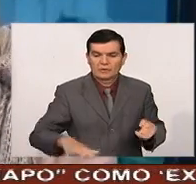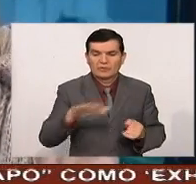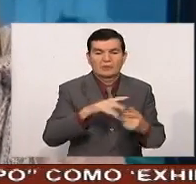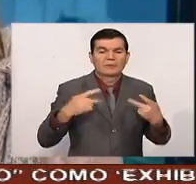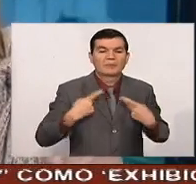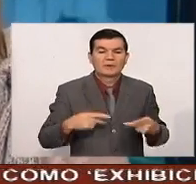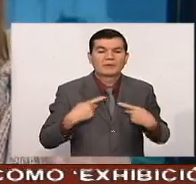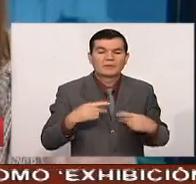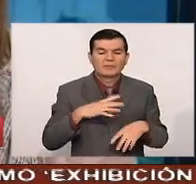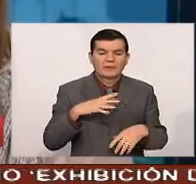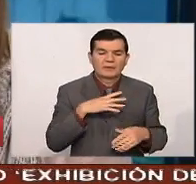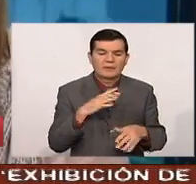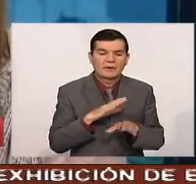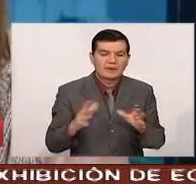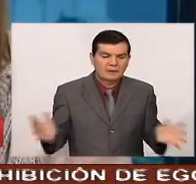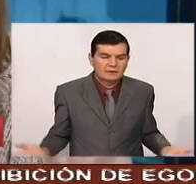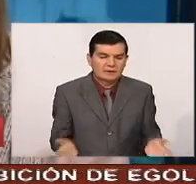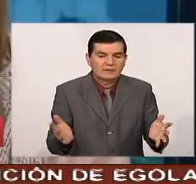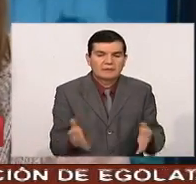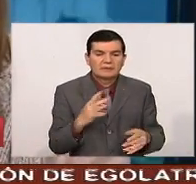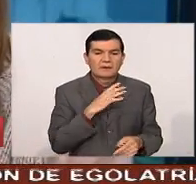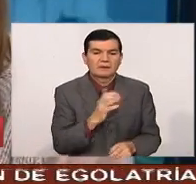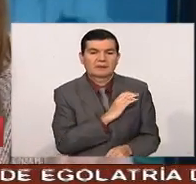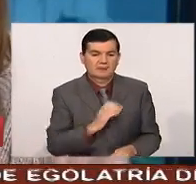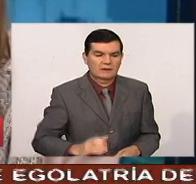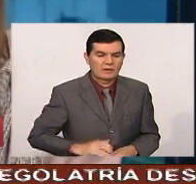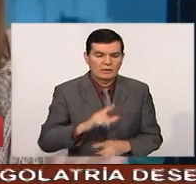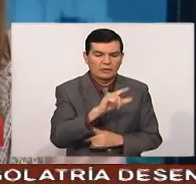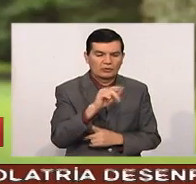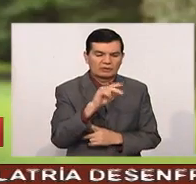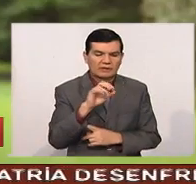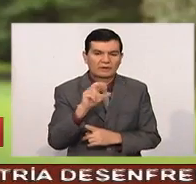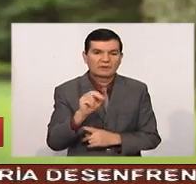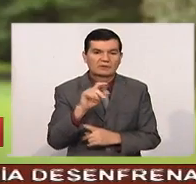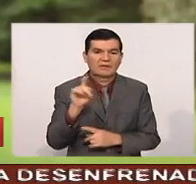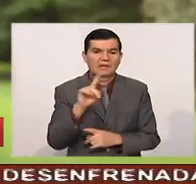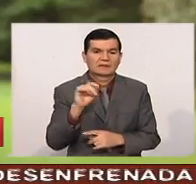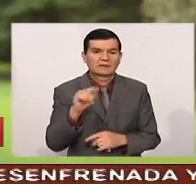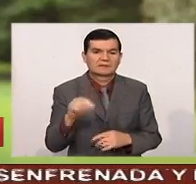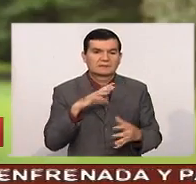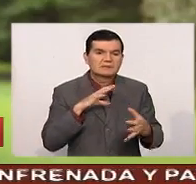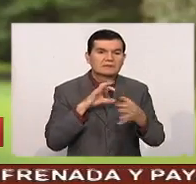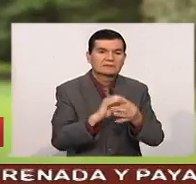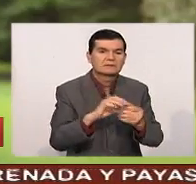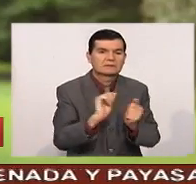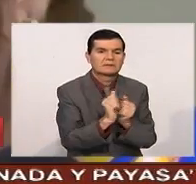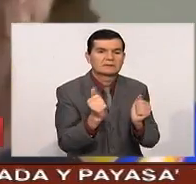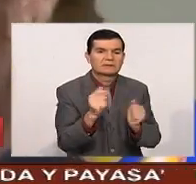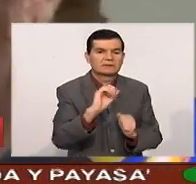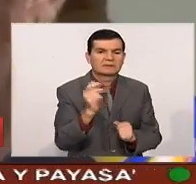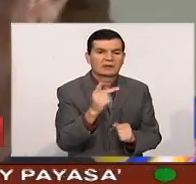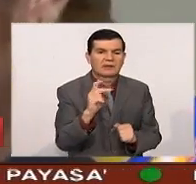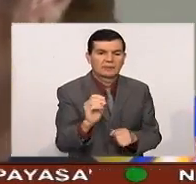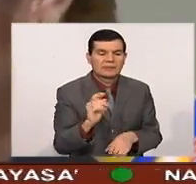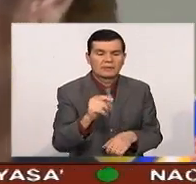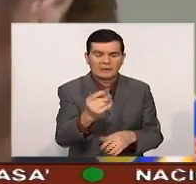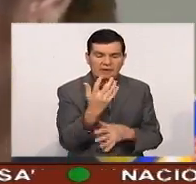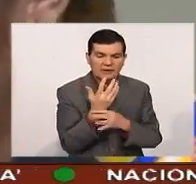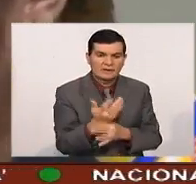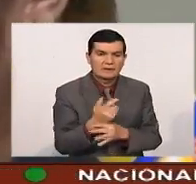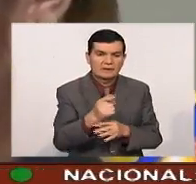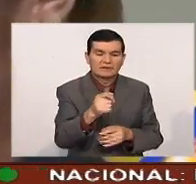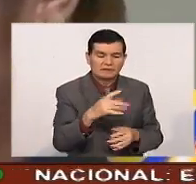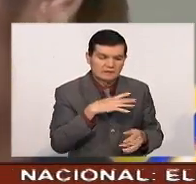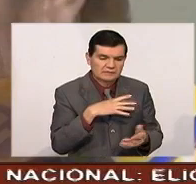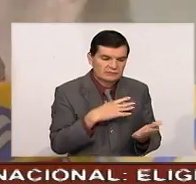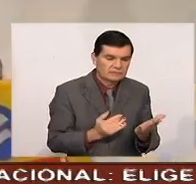ciudadanía, por haber impulsado la candidatura de Lucero Sánchez López, la diputada local relacionada con el Chapo Guzmán. Zavala dijo que es un